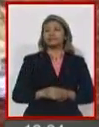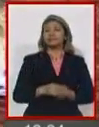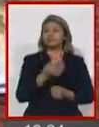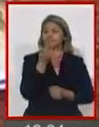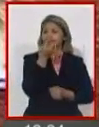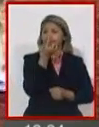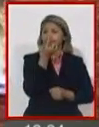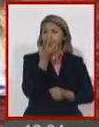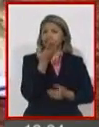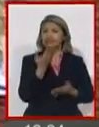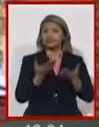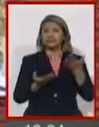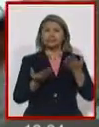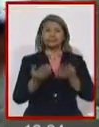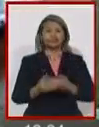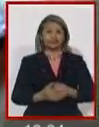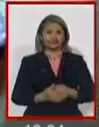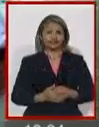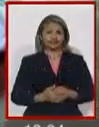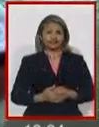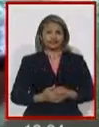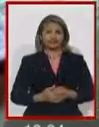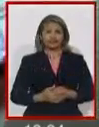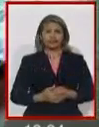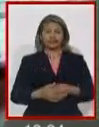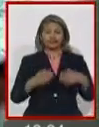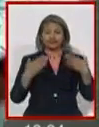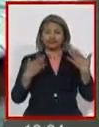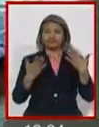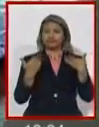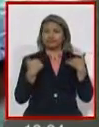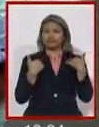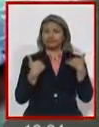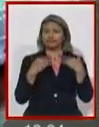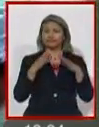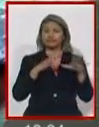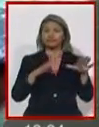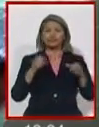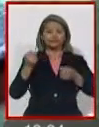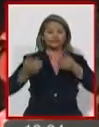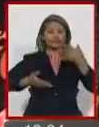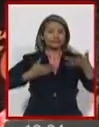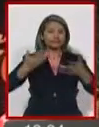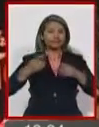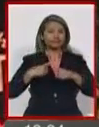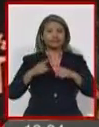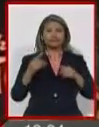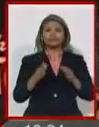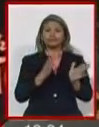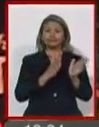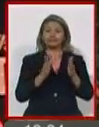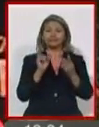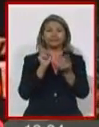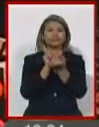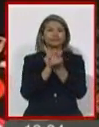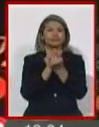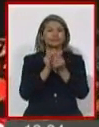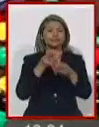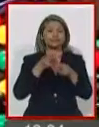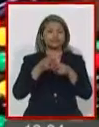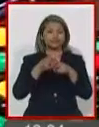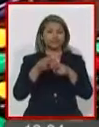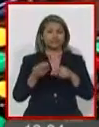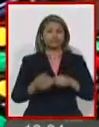sustancias presumiblemente marihuana. Es así que procedimos a realizar una requisa y se les logra encontrar armas